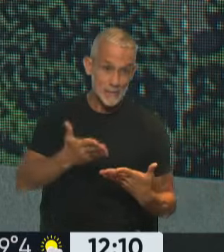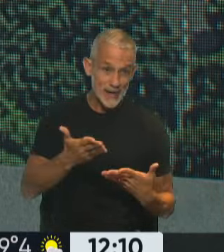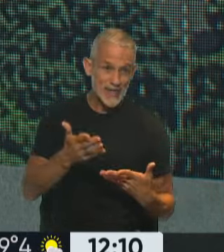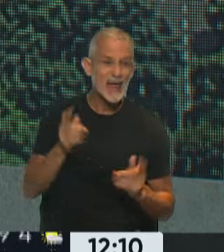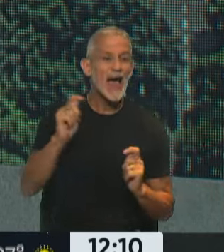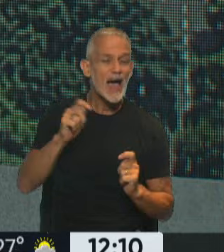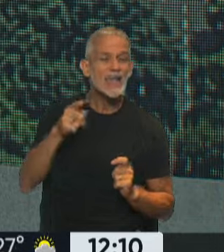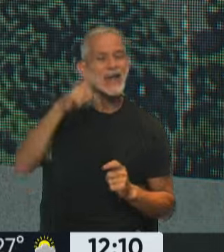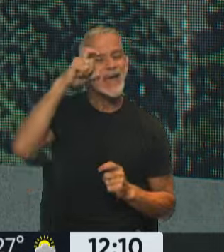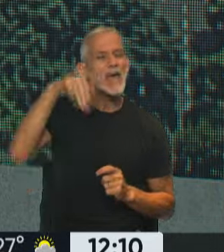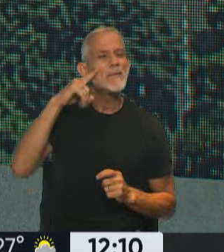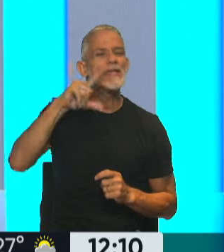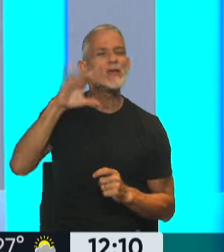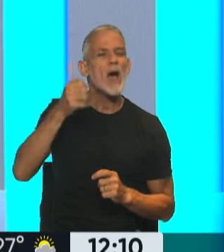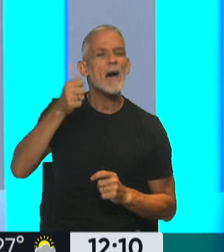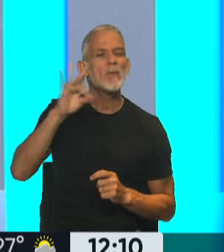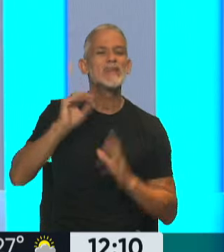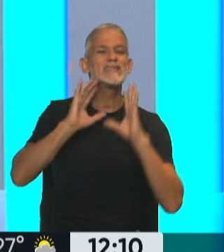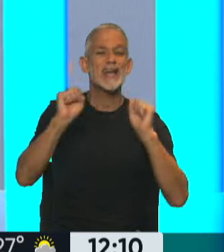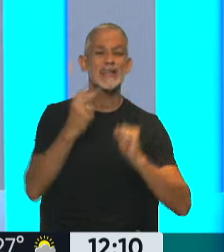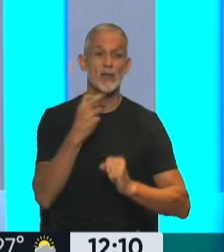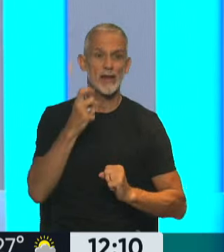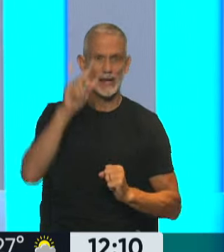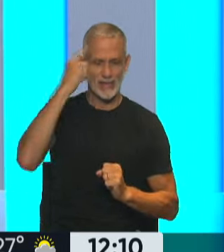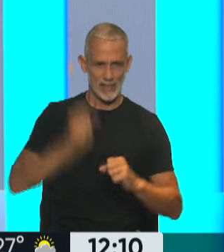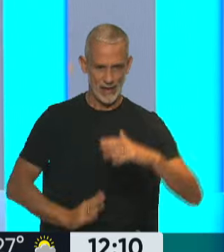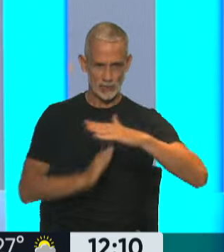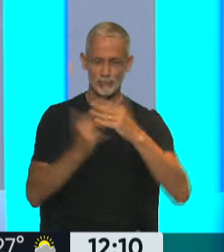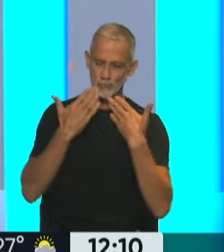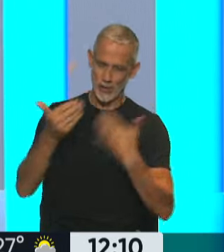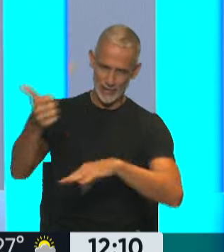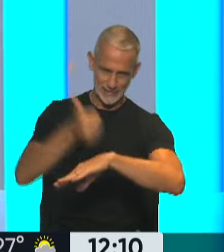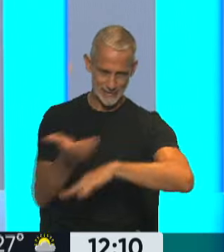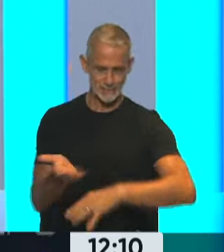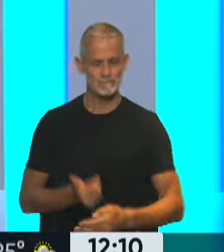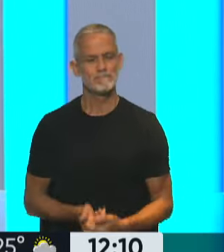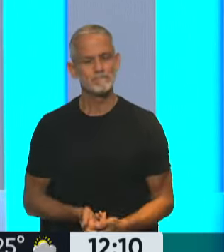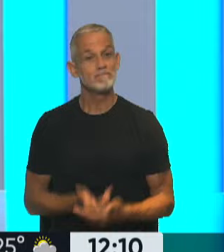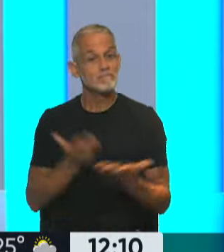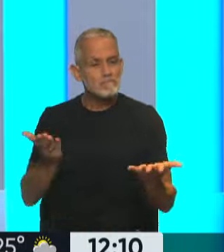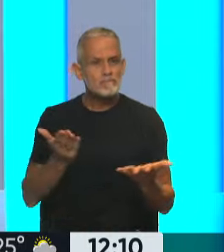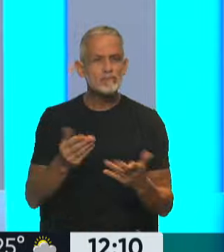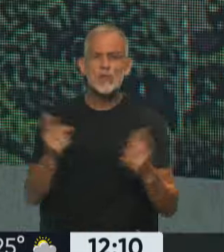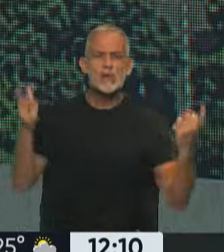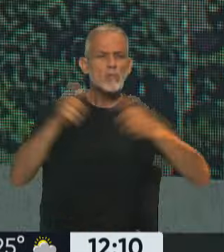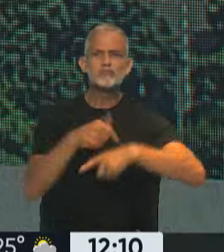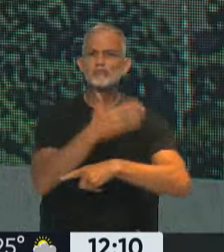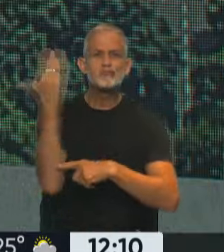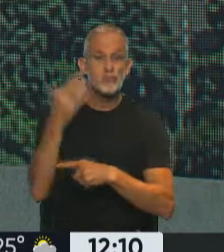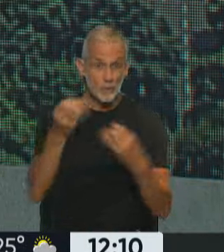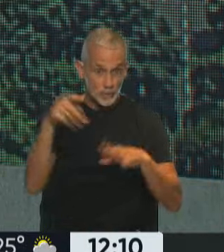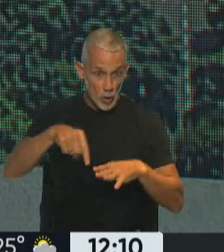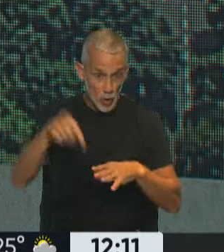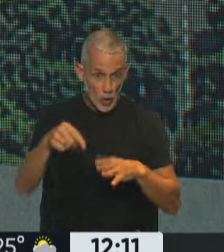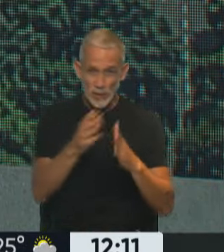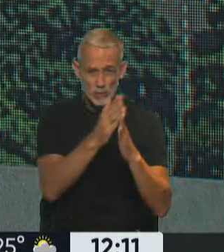de Noticias, Emilio Apud, exsecretario de Energía de la Nación. ¿Cómo le va, Emilio? Gracias por venir. ¿Qué tal, Pablo? Un gusto. Bueno, una audiencia pública que comenzó hoy,